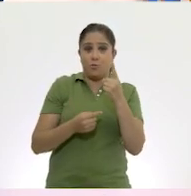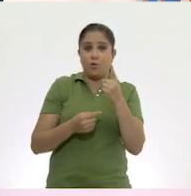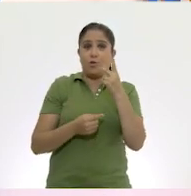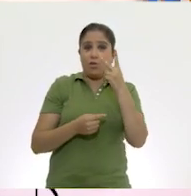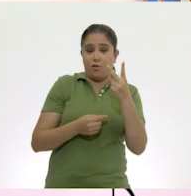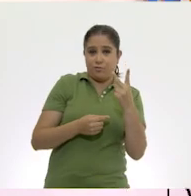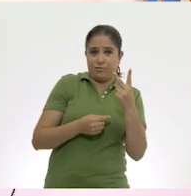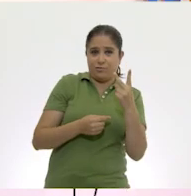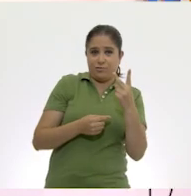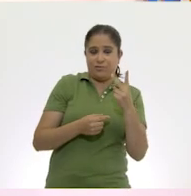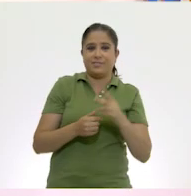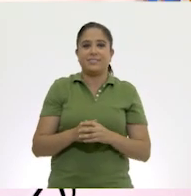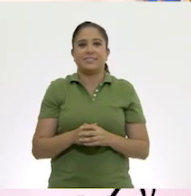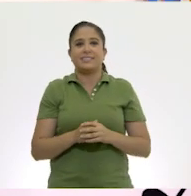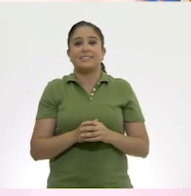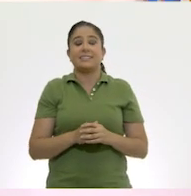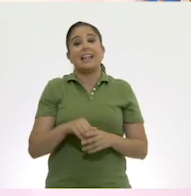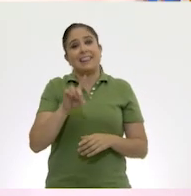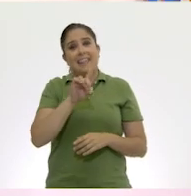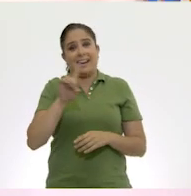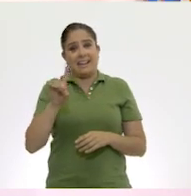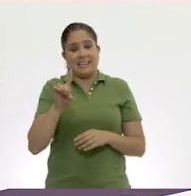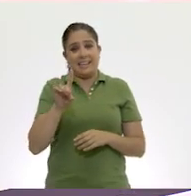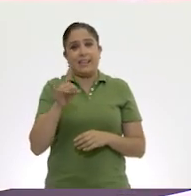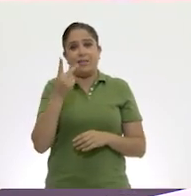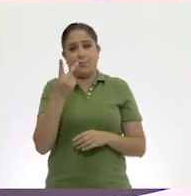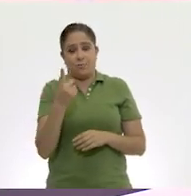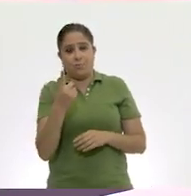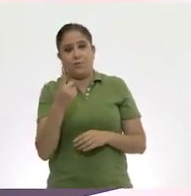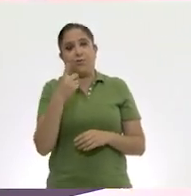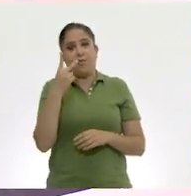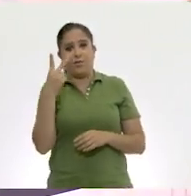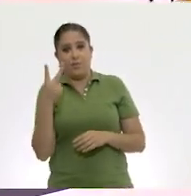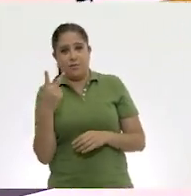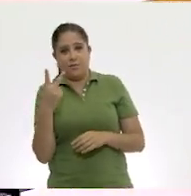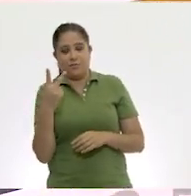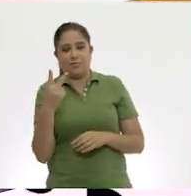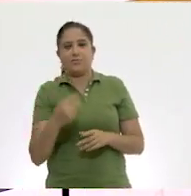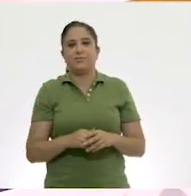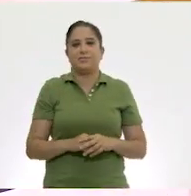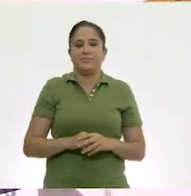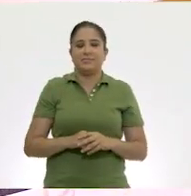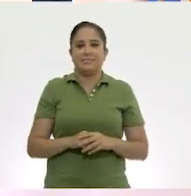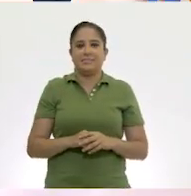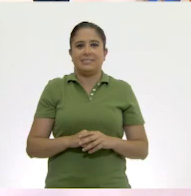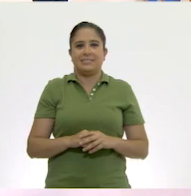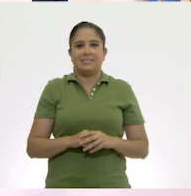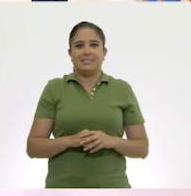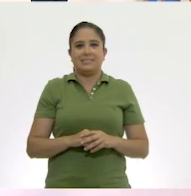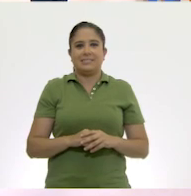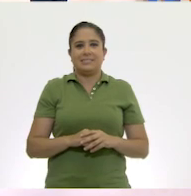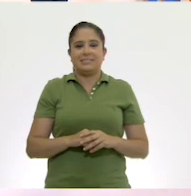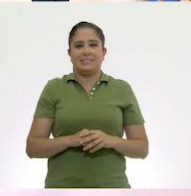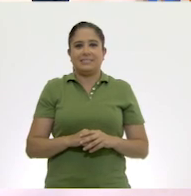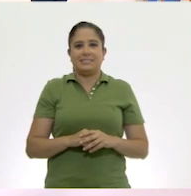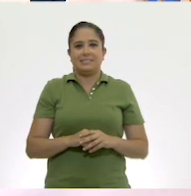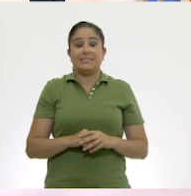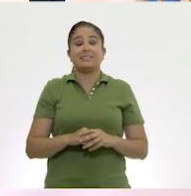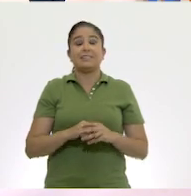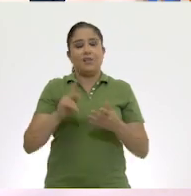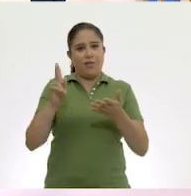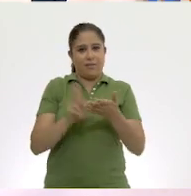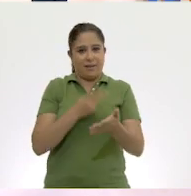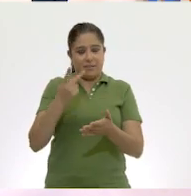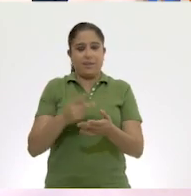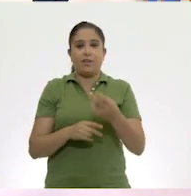12 2 a la derecha b 12 repetimos todo 2 a